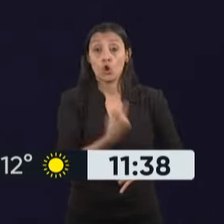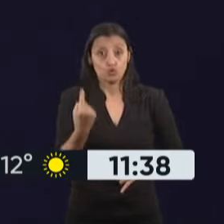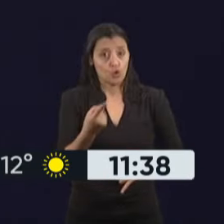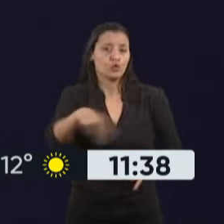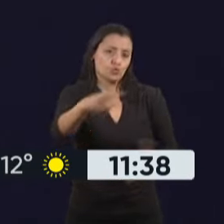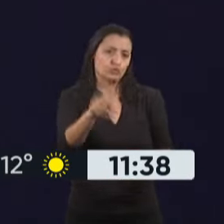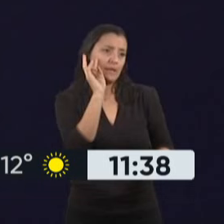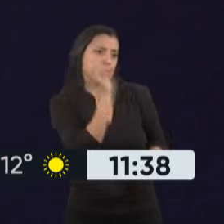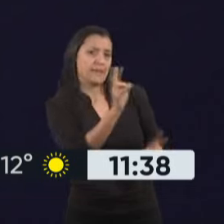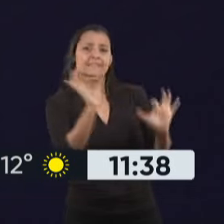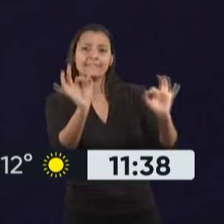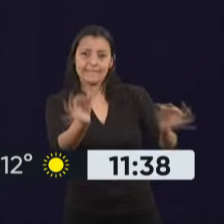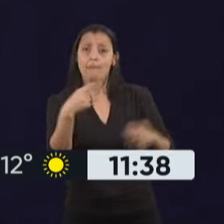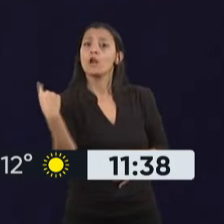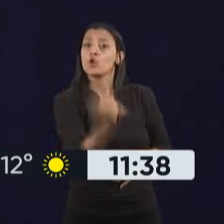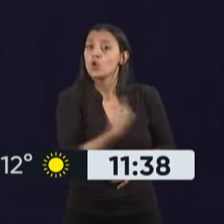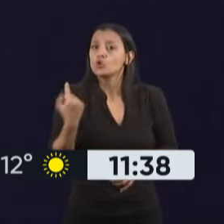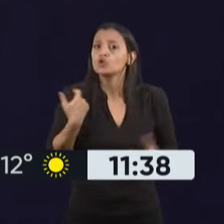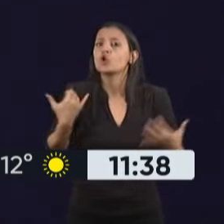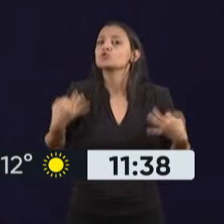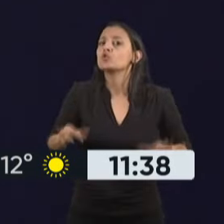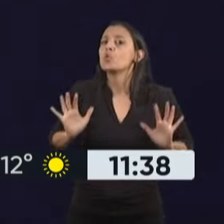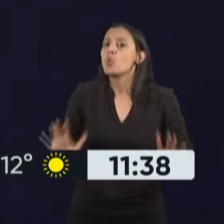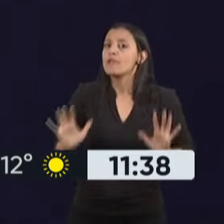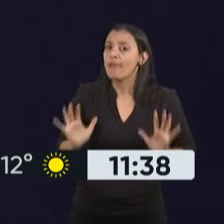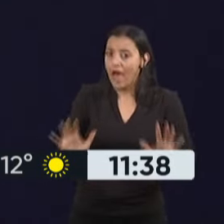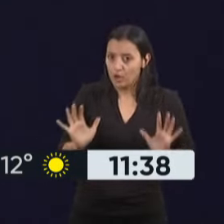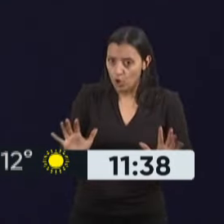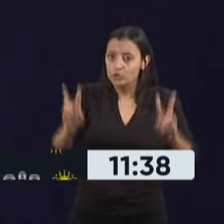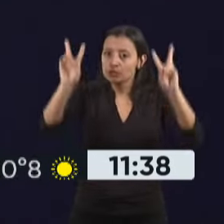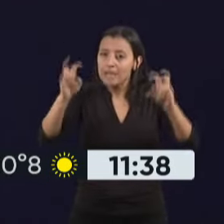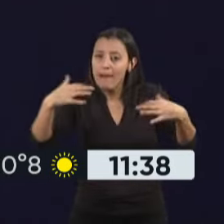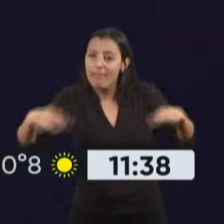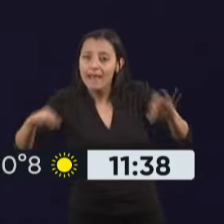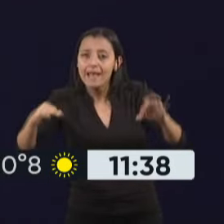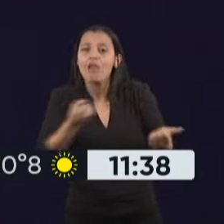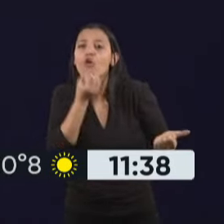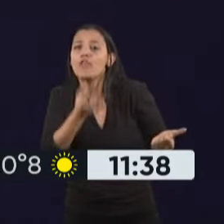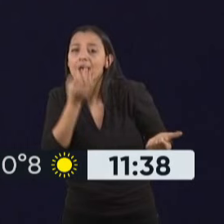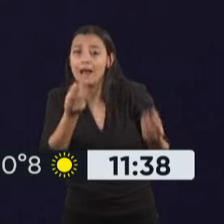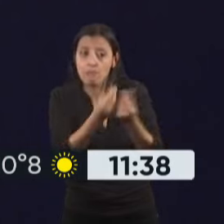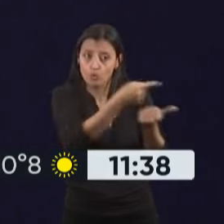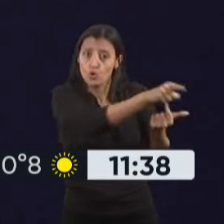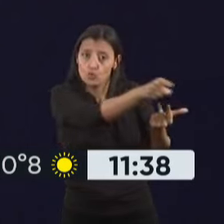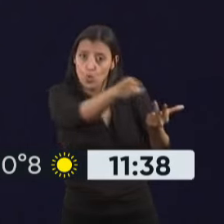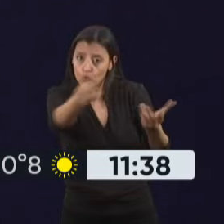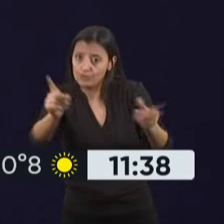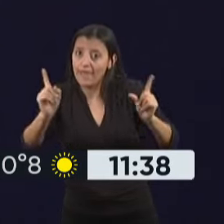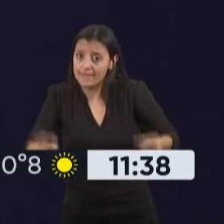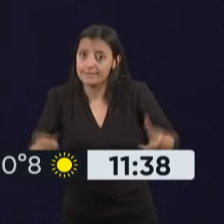notado, fuimos extremadamente cautelosos con las declaraciones, incluso muchos de ustedes